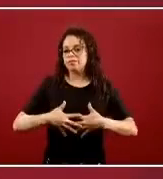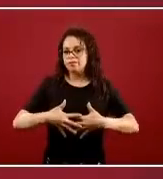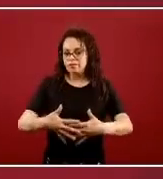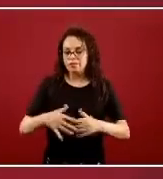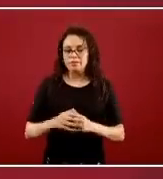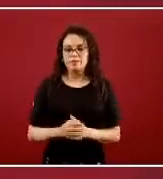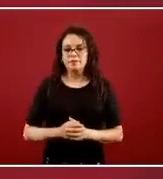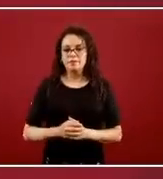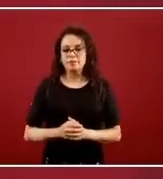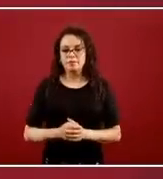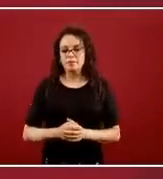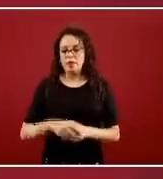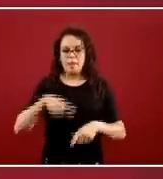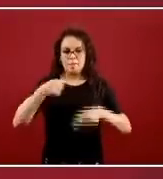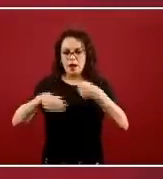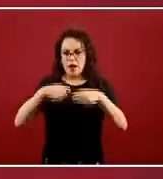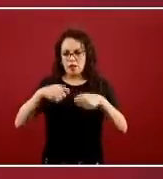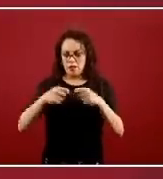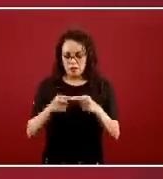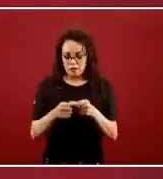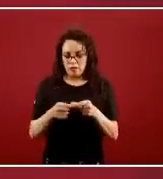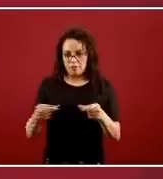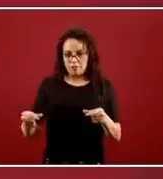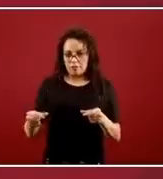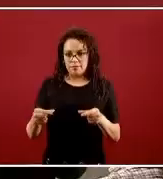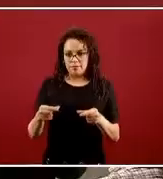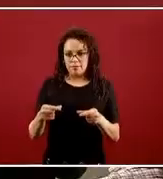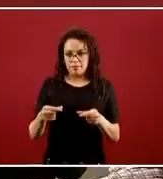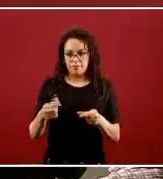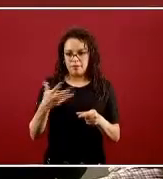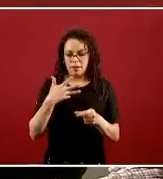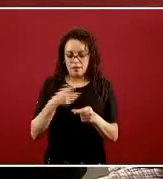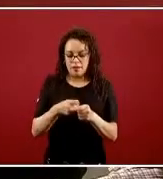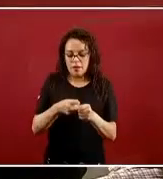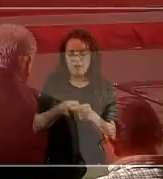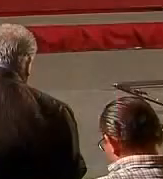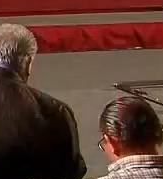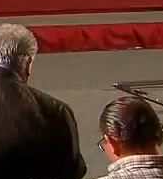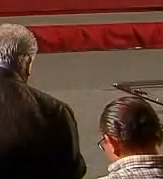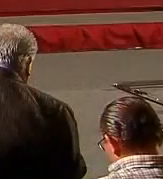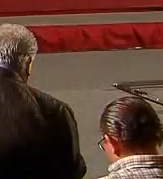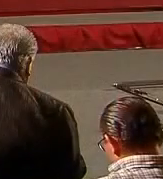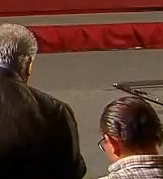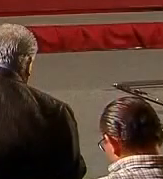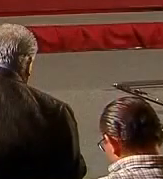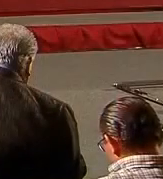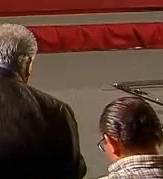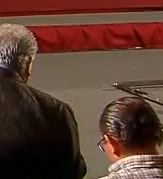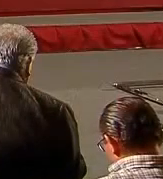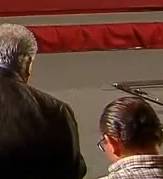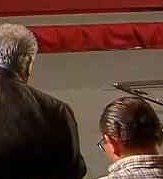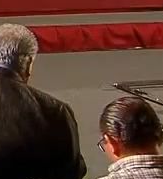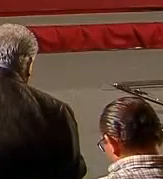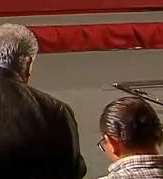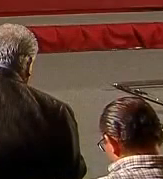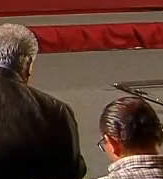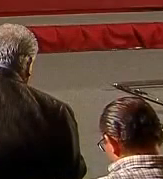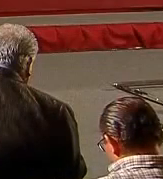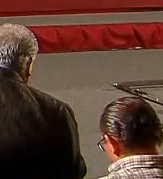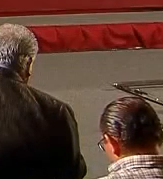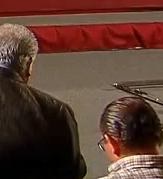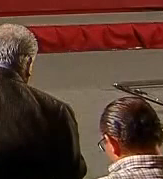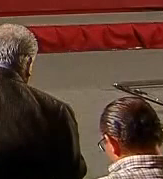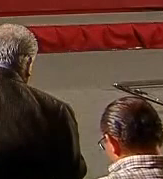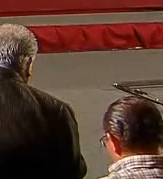plástico que tiene un componente que cambia de color cuando se detecta cierta señal. ¿Cuál es